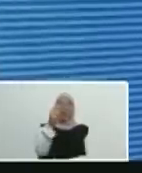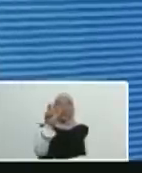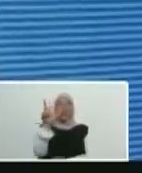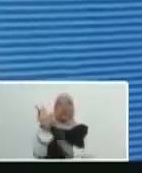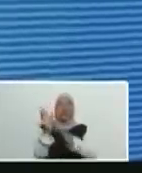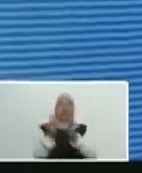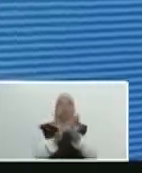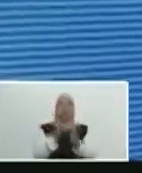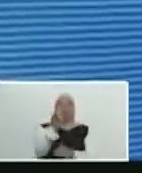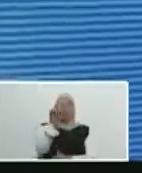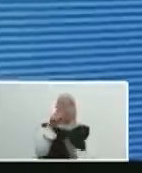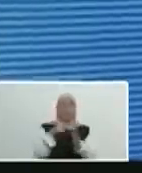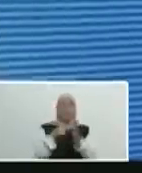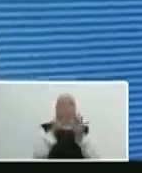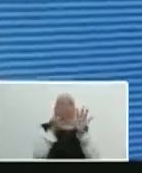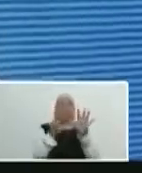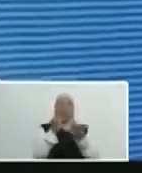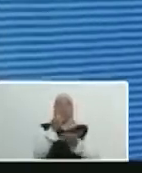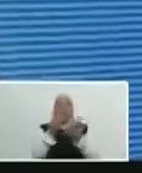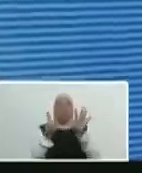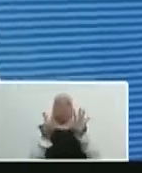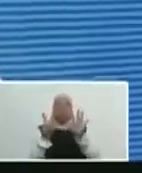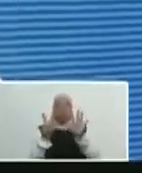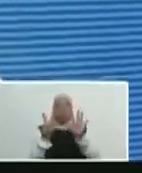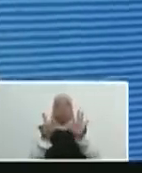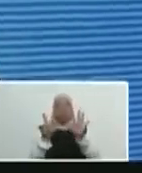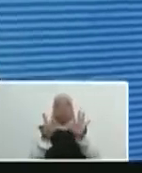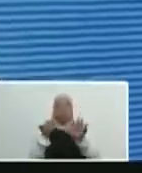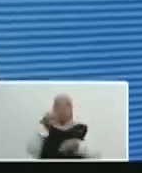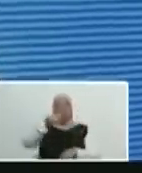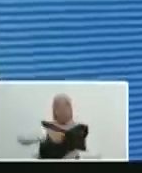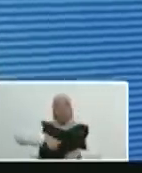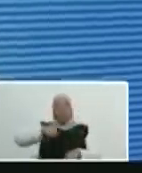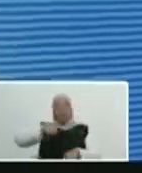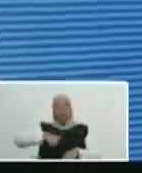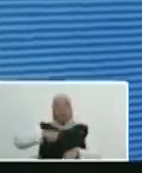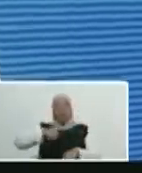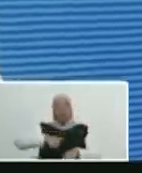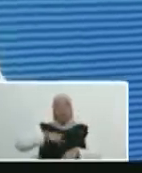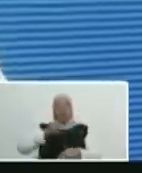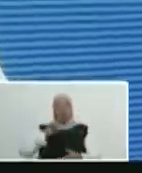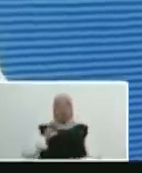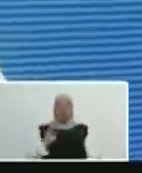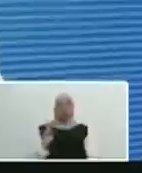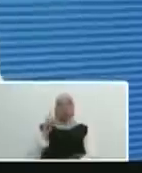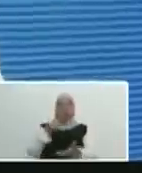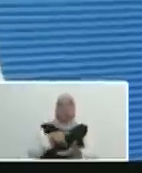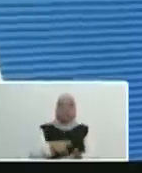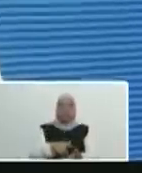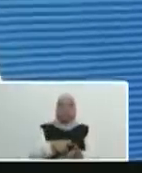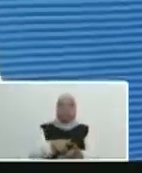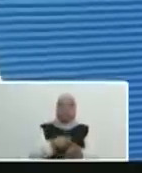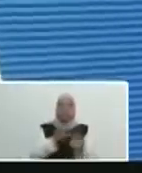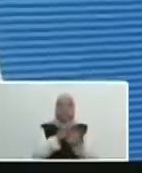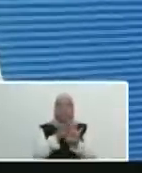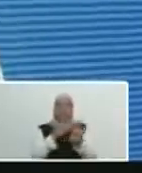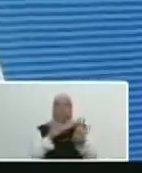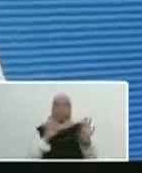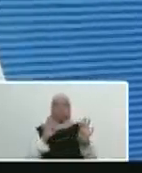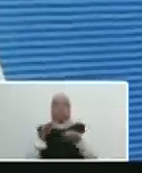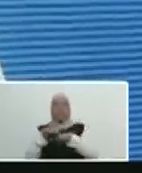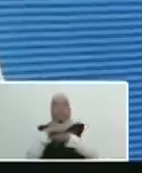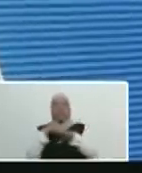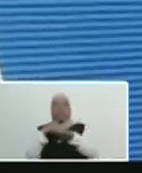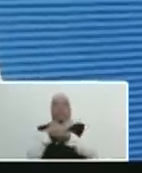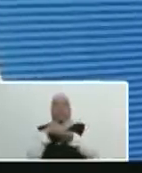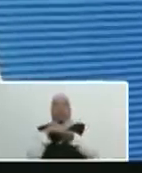abril de 1828. Hoy nos hemos dado cita en la cubierta principal del Ministerio del